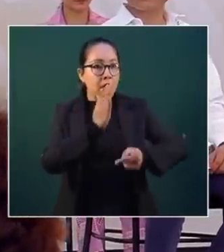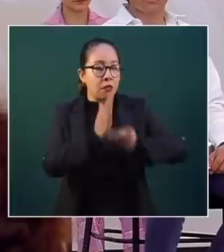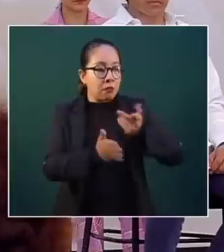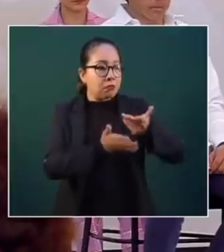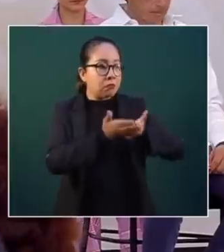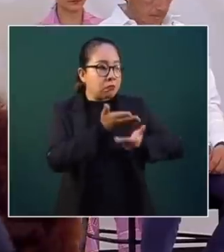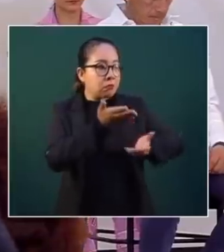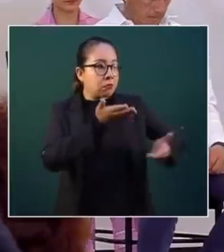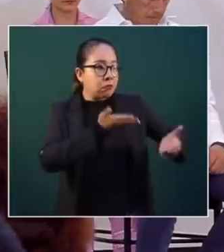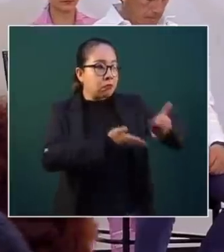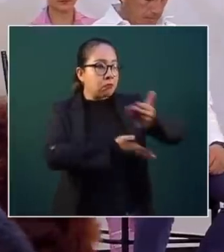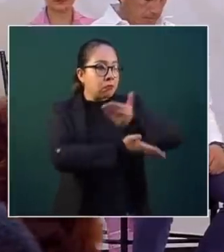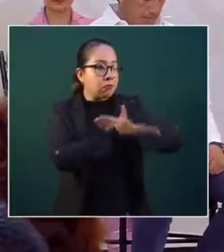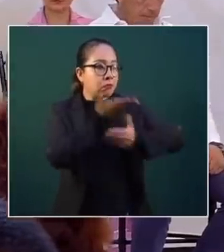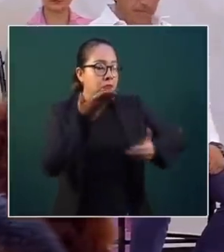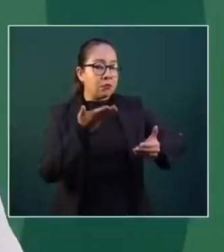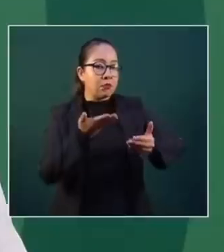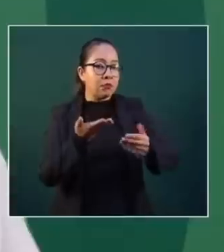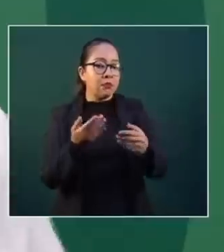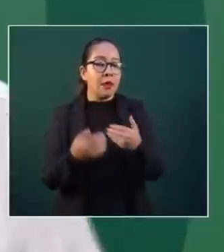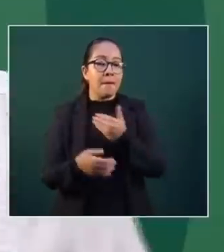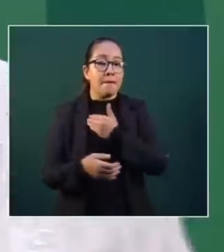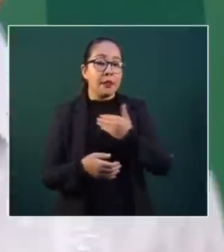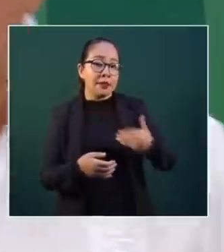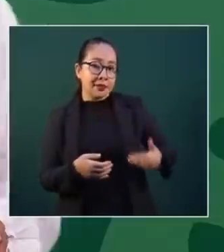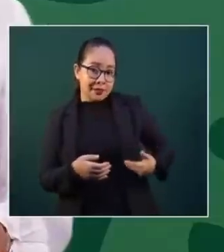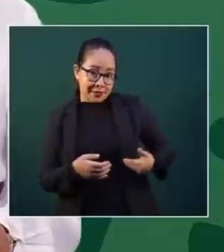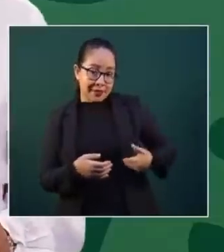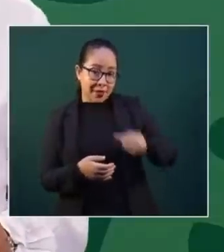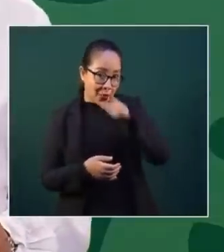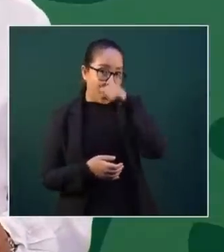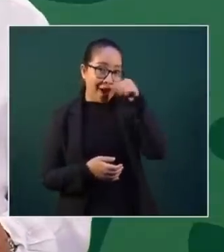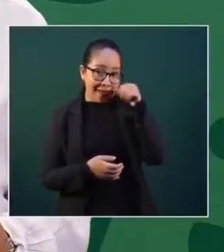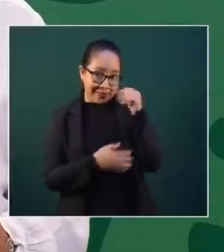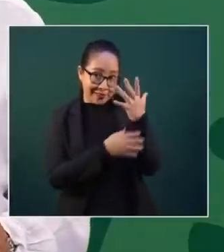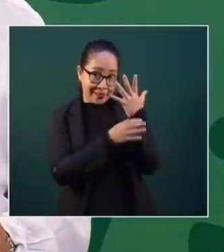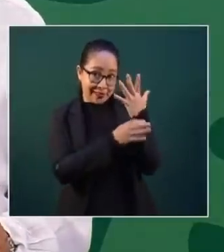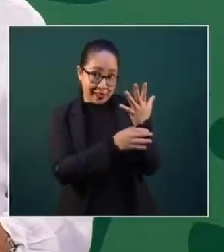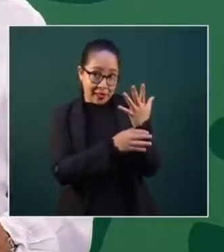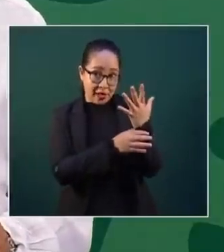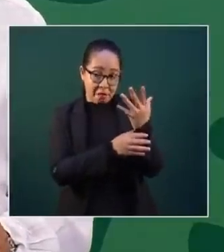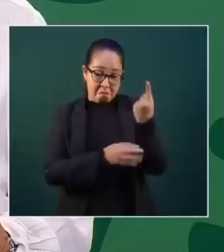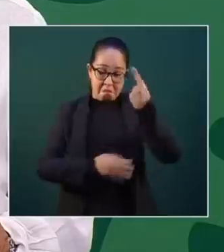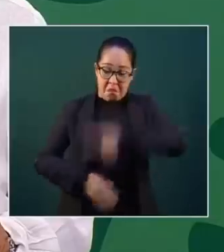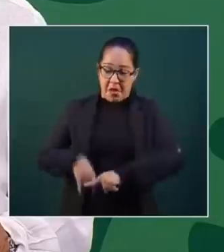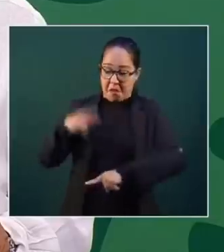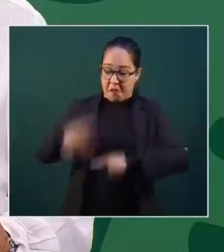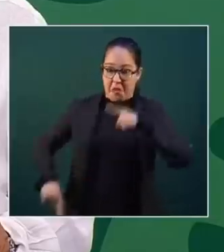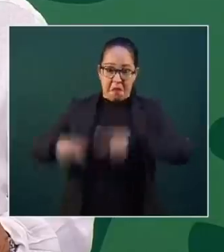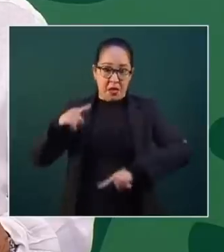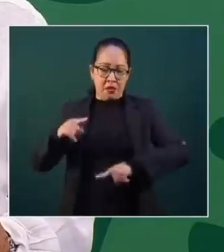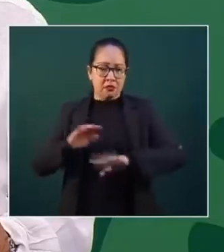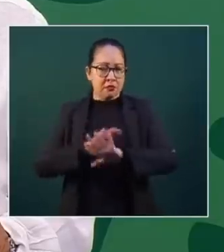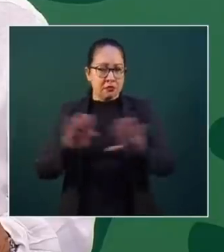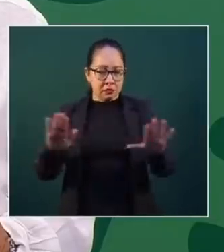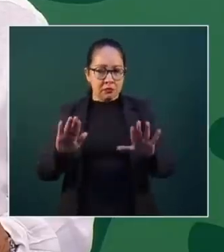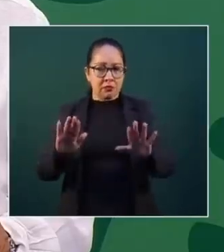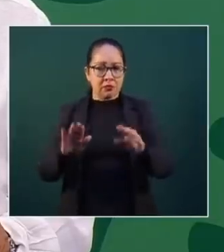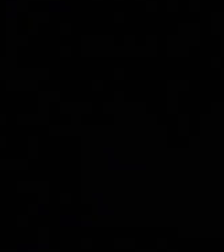lo que decía juárez nada por la fuerza todo por la razón de derecho